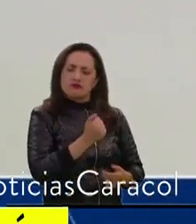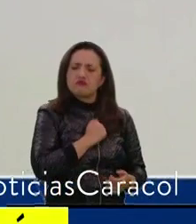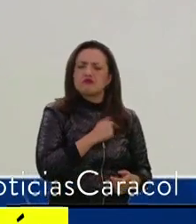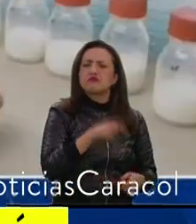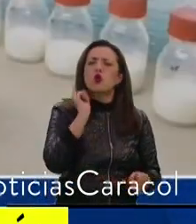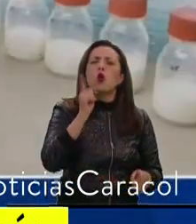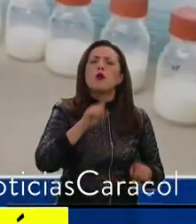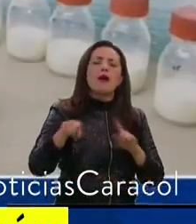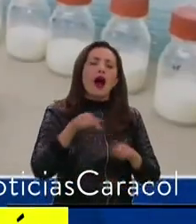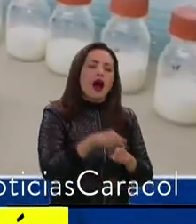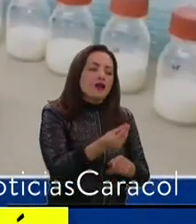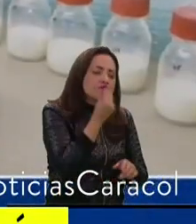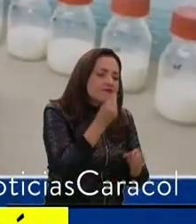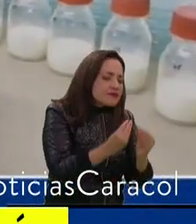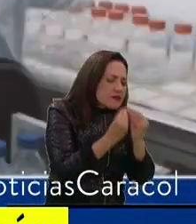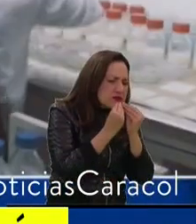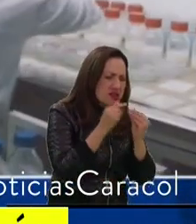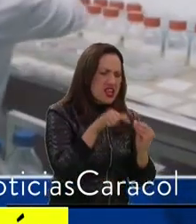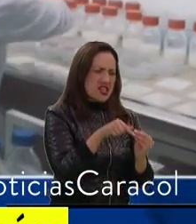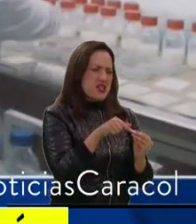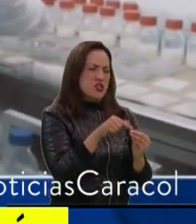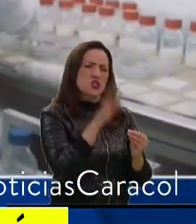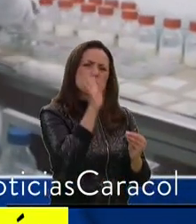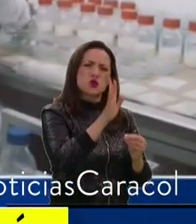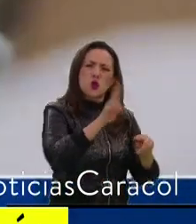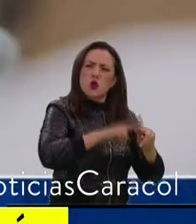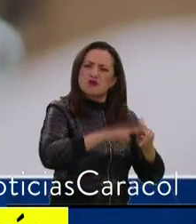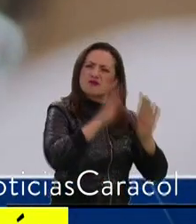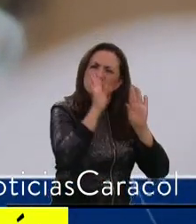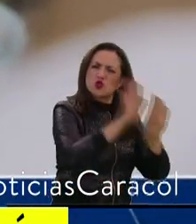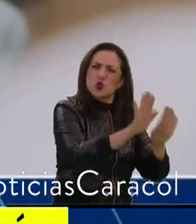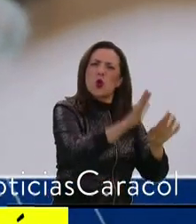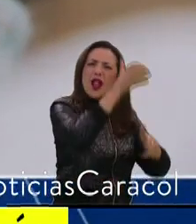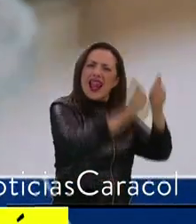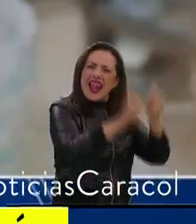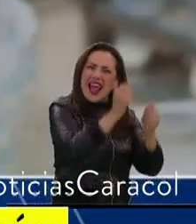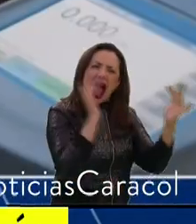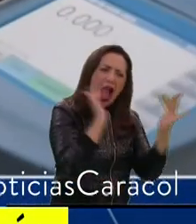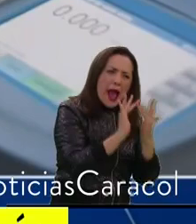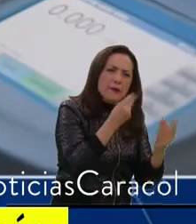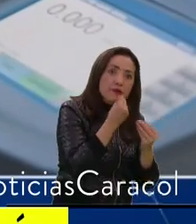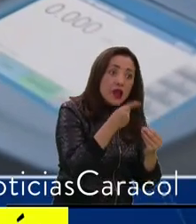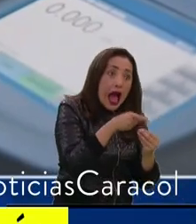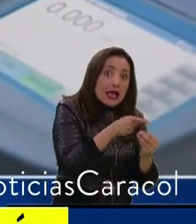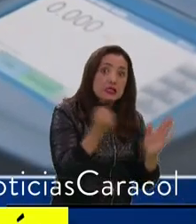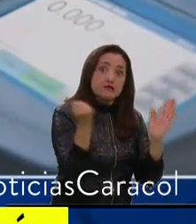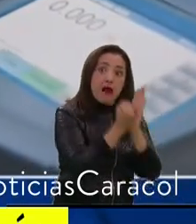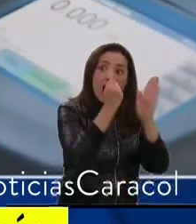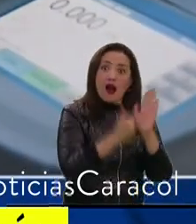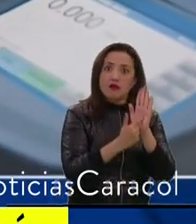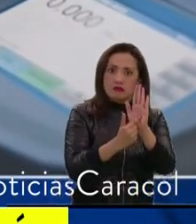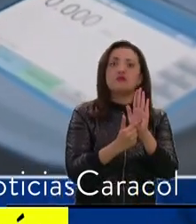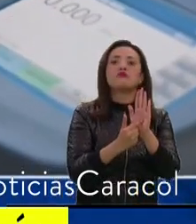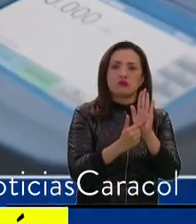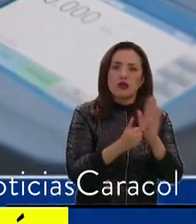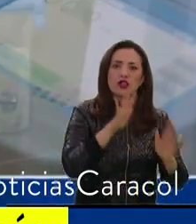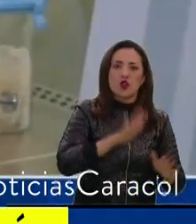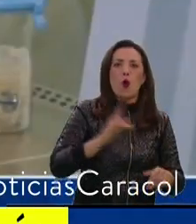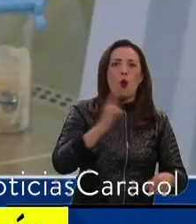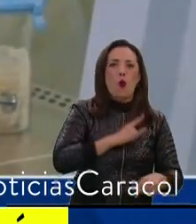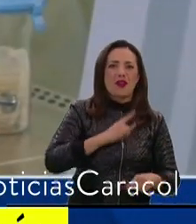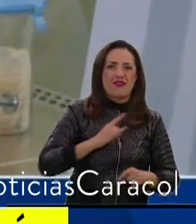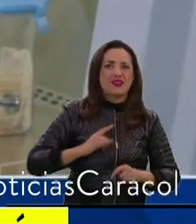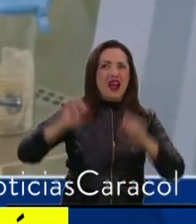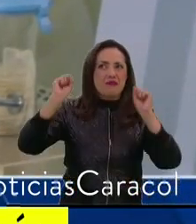sus características organolépticas y con este sello de calidad que está obteniendo la universidad